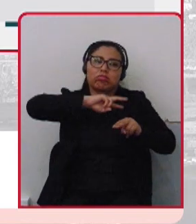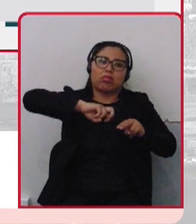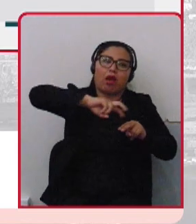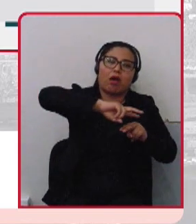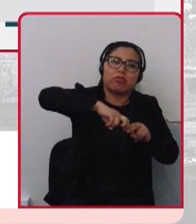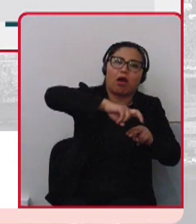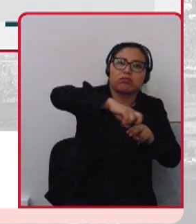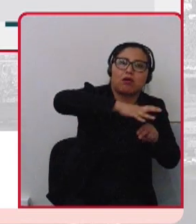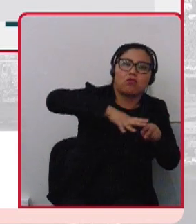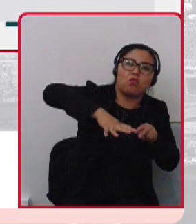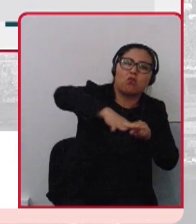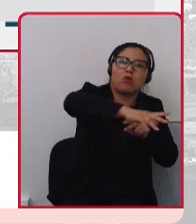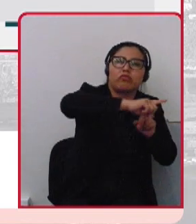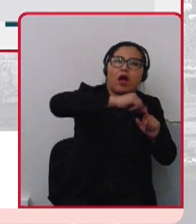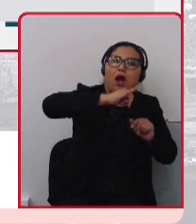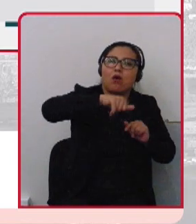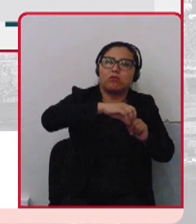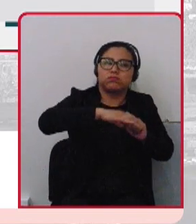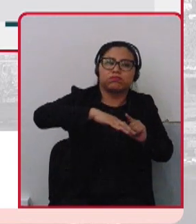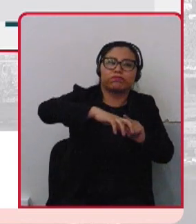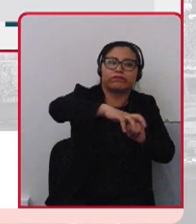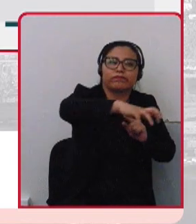planta de procesos, que nos transporta todo el